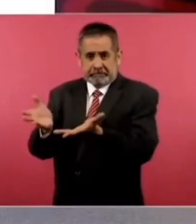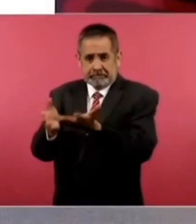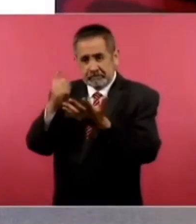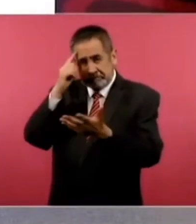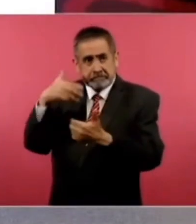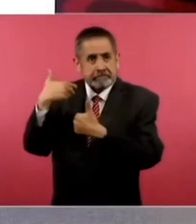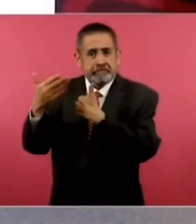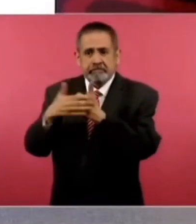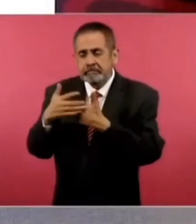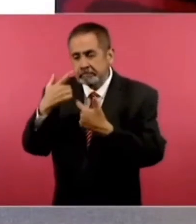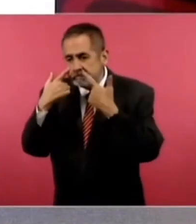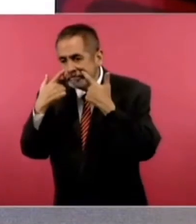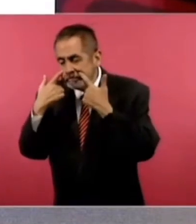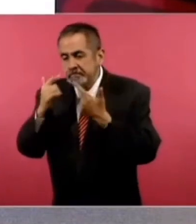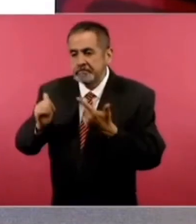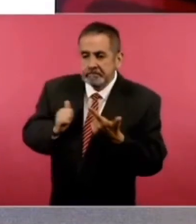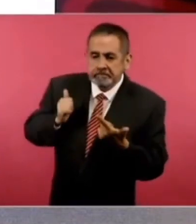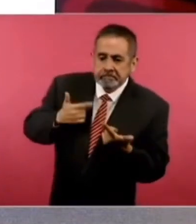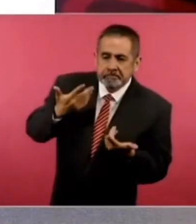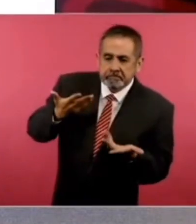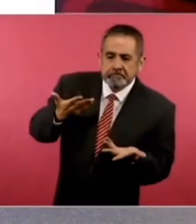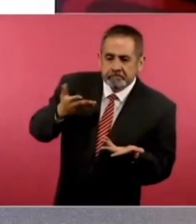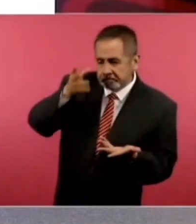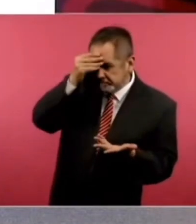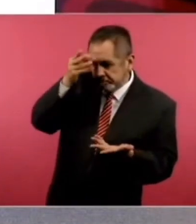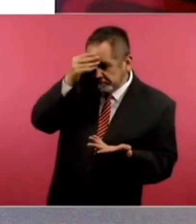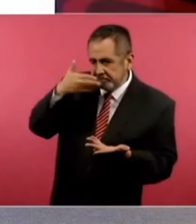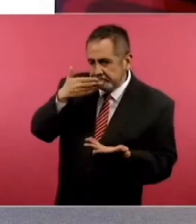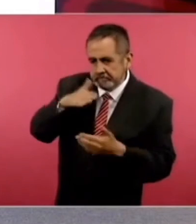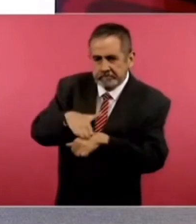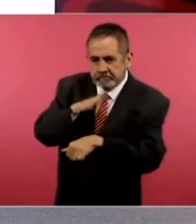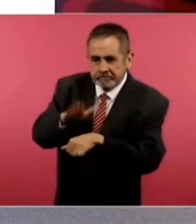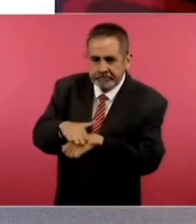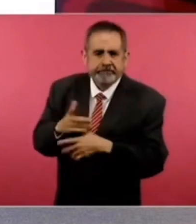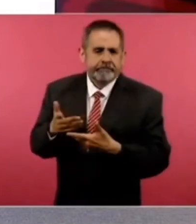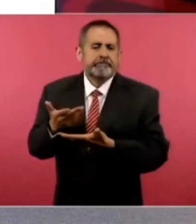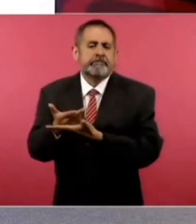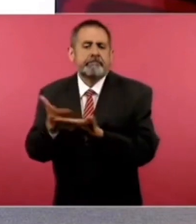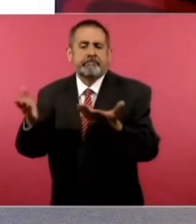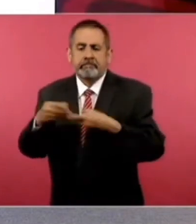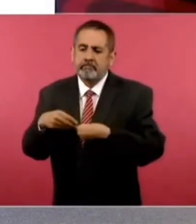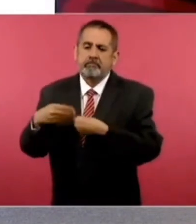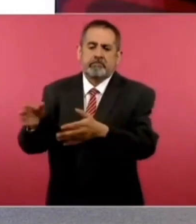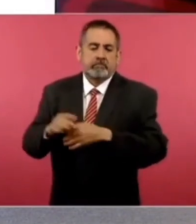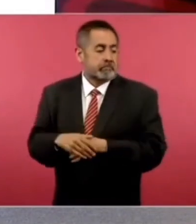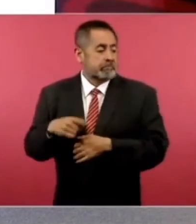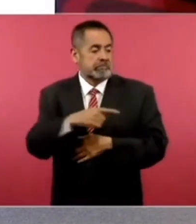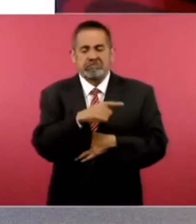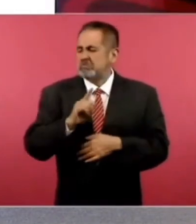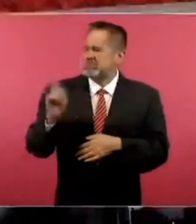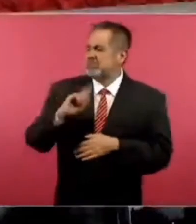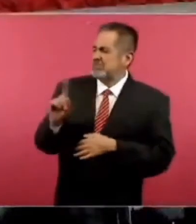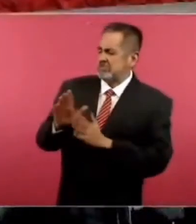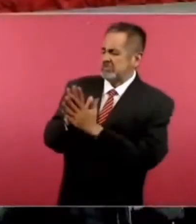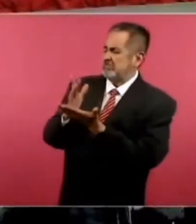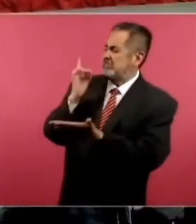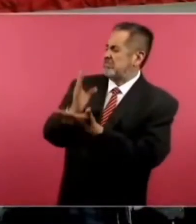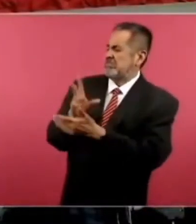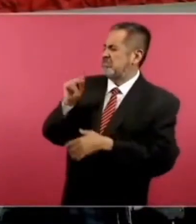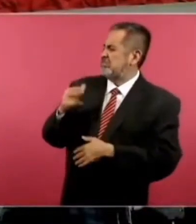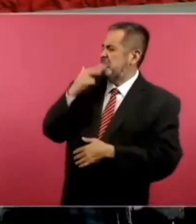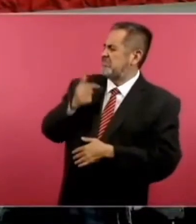para atestiguar el aprovechamiento de los estudios, se le tildó fácilmente de libro único. En